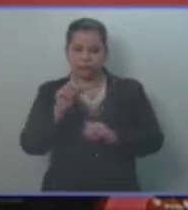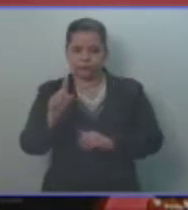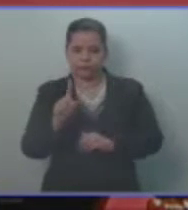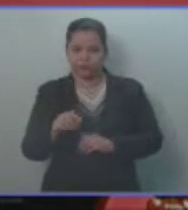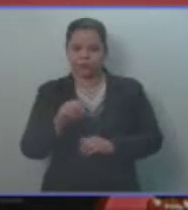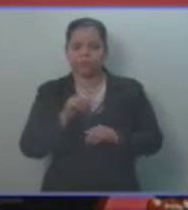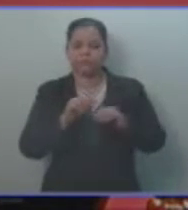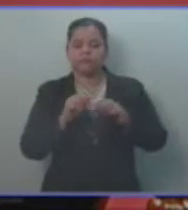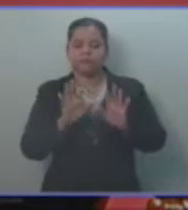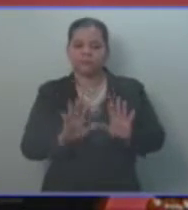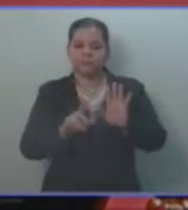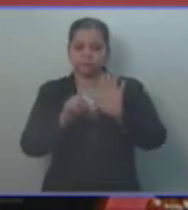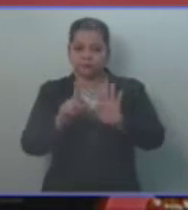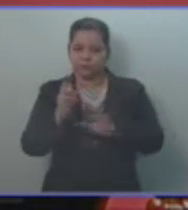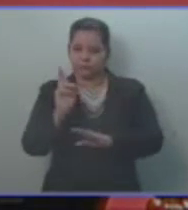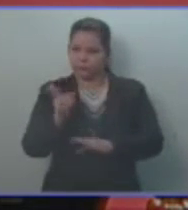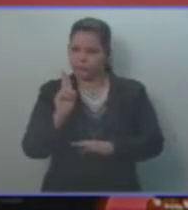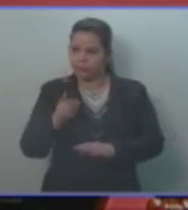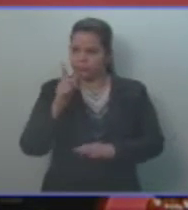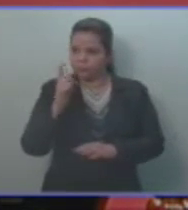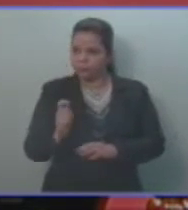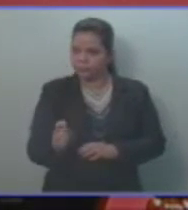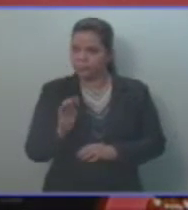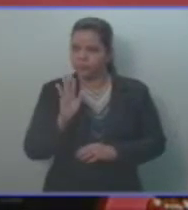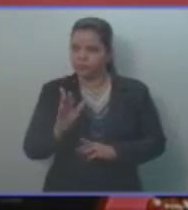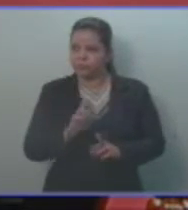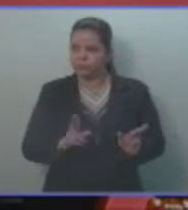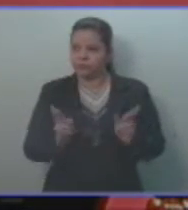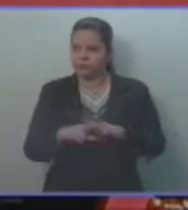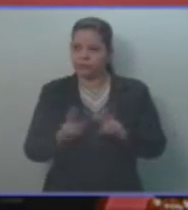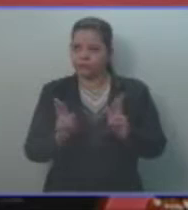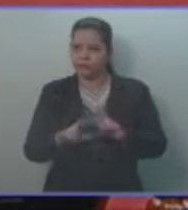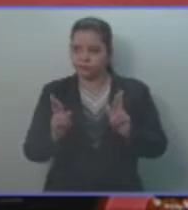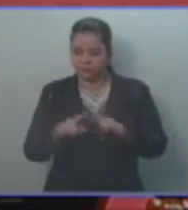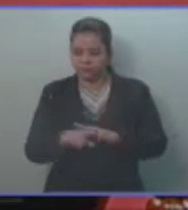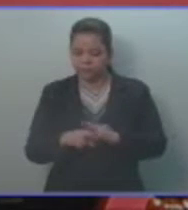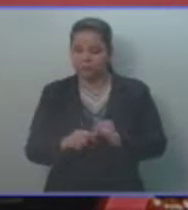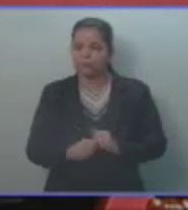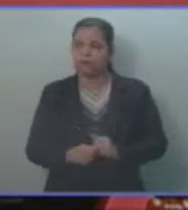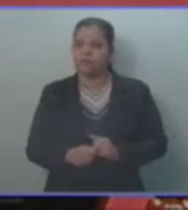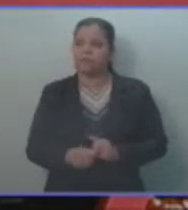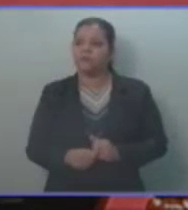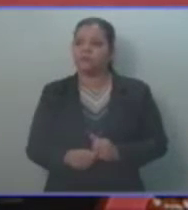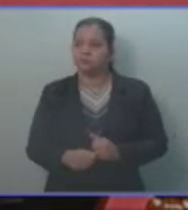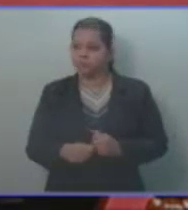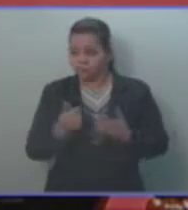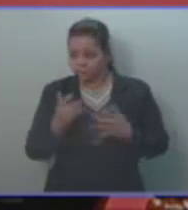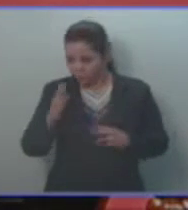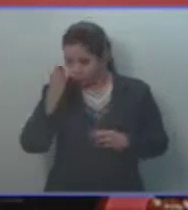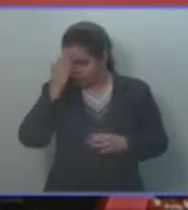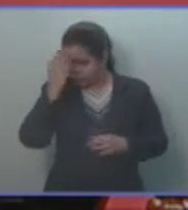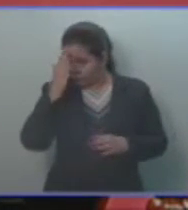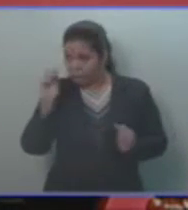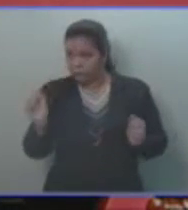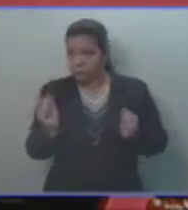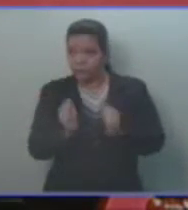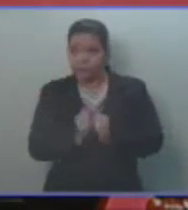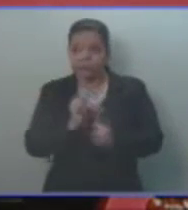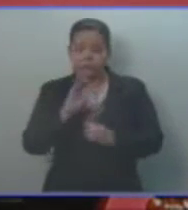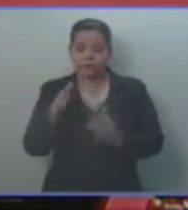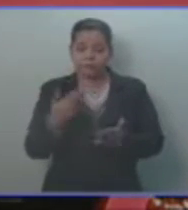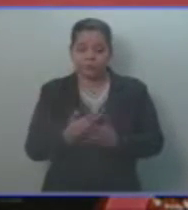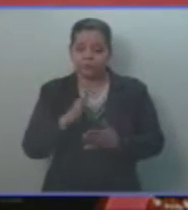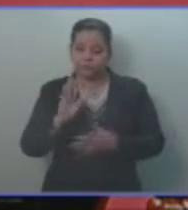fecha 16 del mismo mes y año, y sus reformas posteriores, la cual se entenderá en forma conjunta para